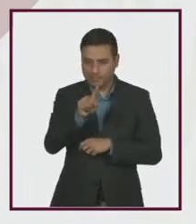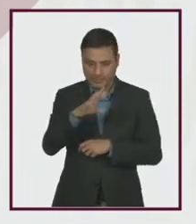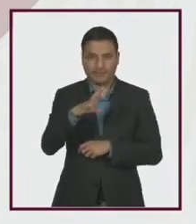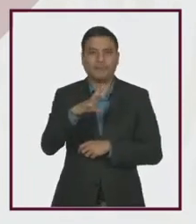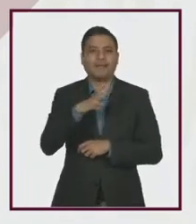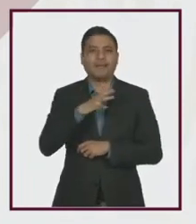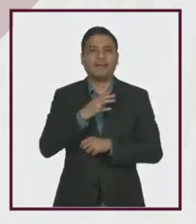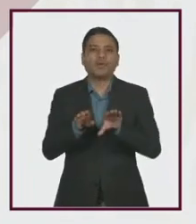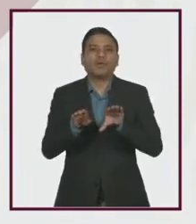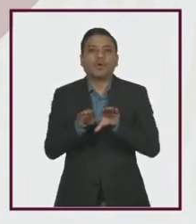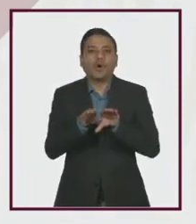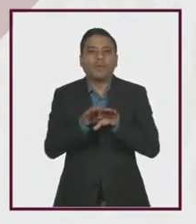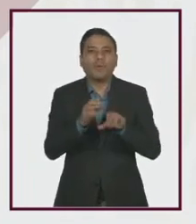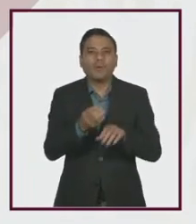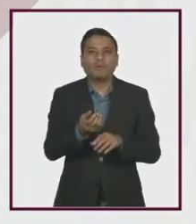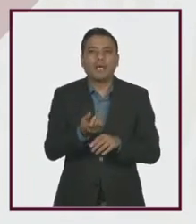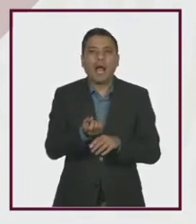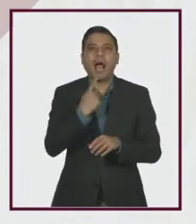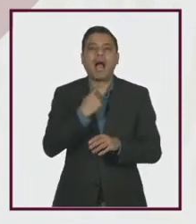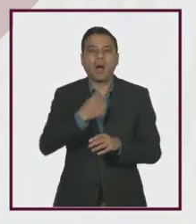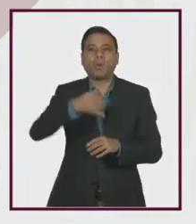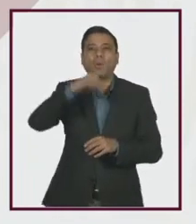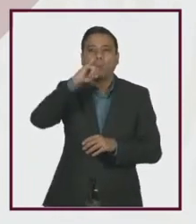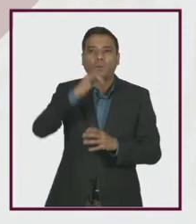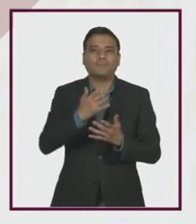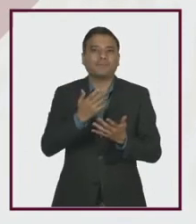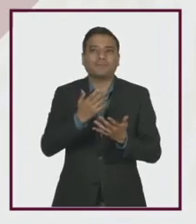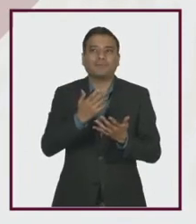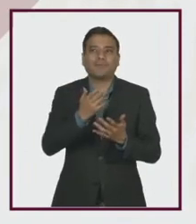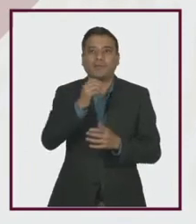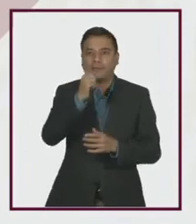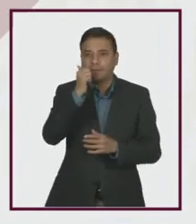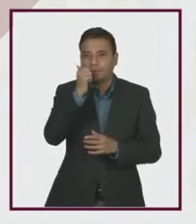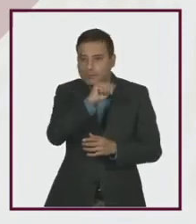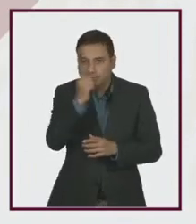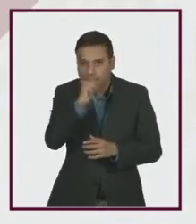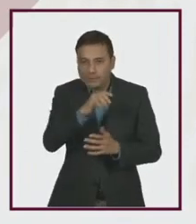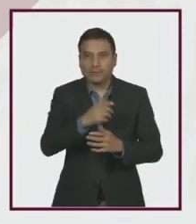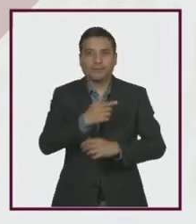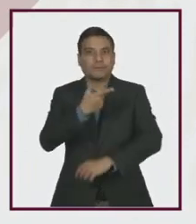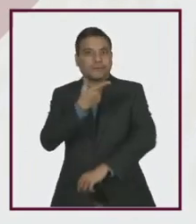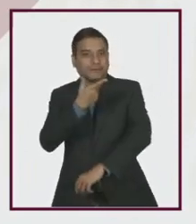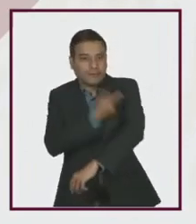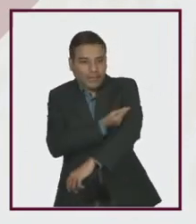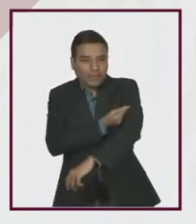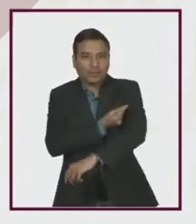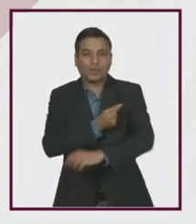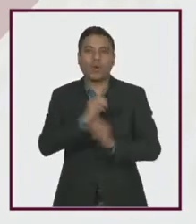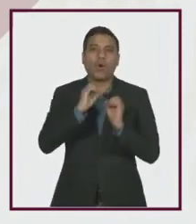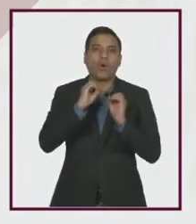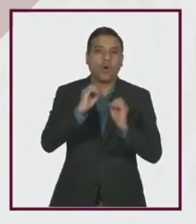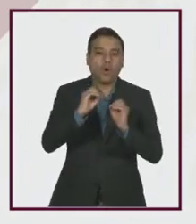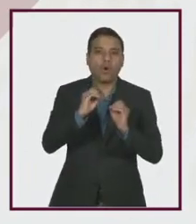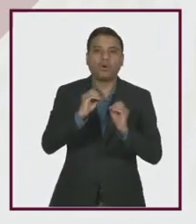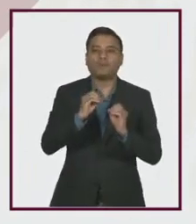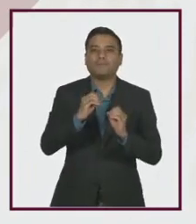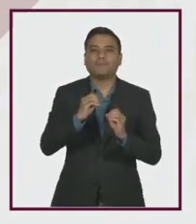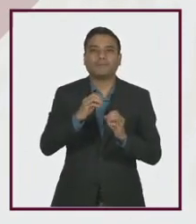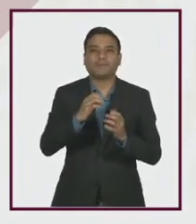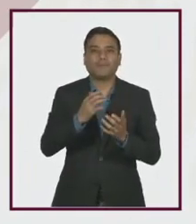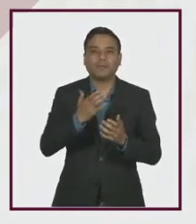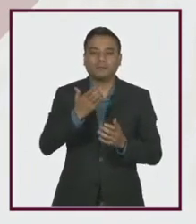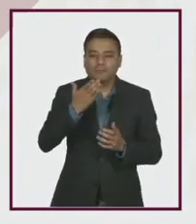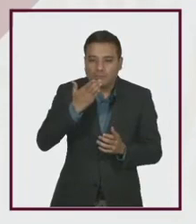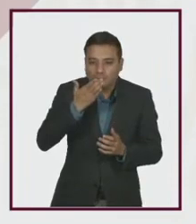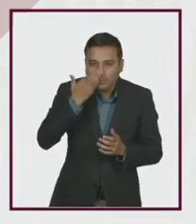menos rápido si lo tomo, si lo inhalo, si lo inyecto o si lo huelo